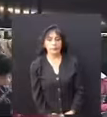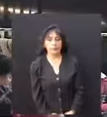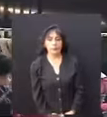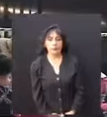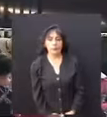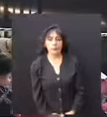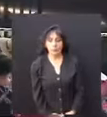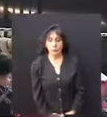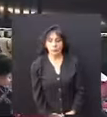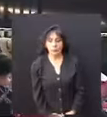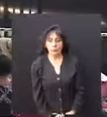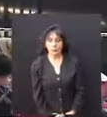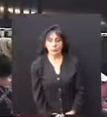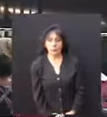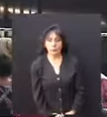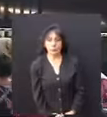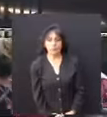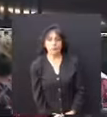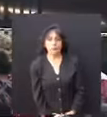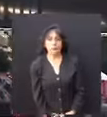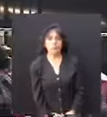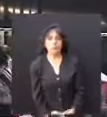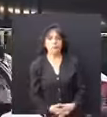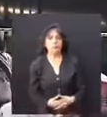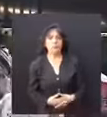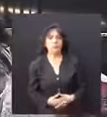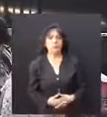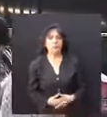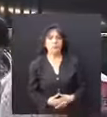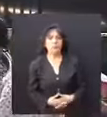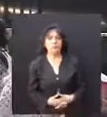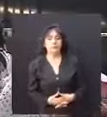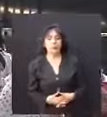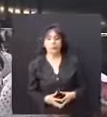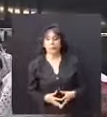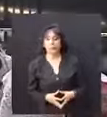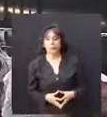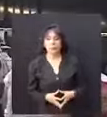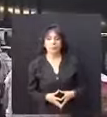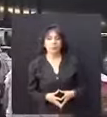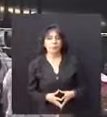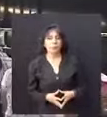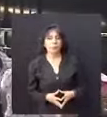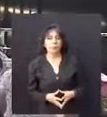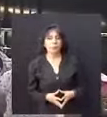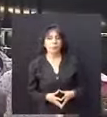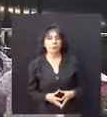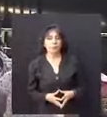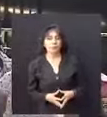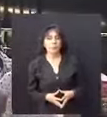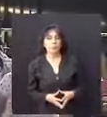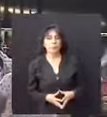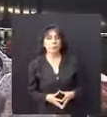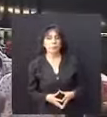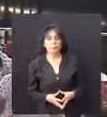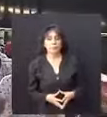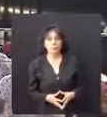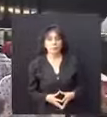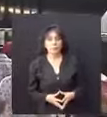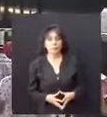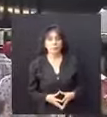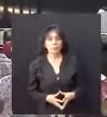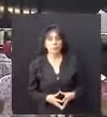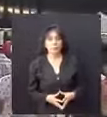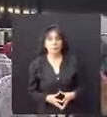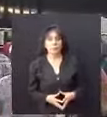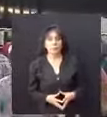de México por la coalición. ¡Sigamos haciendo historia! ¡La doctora Claudia Sheinbaum